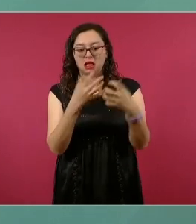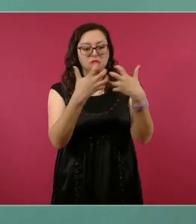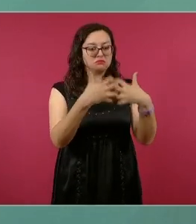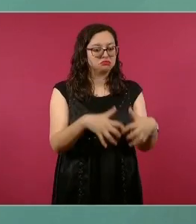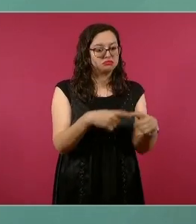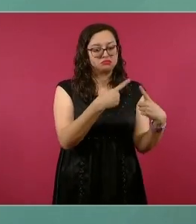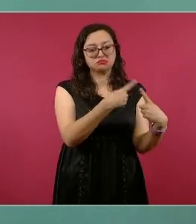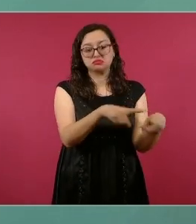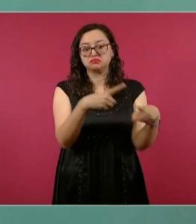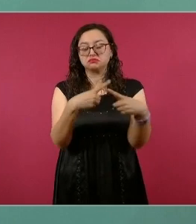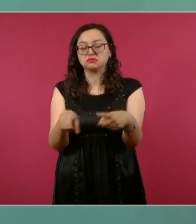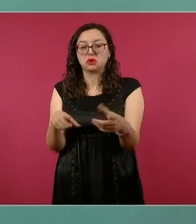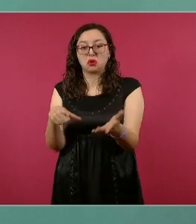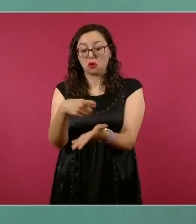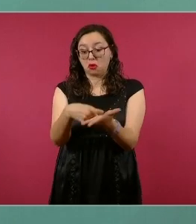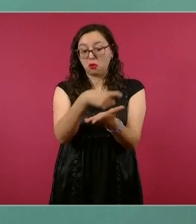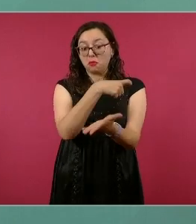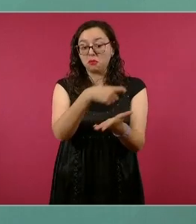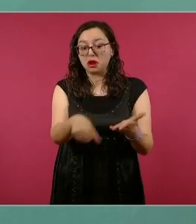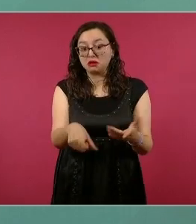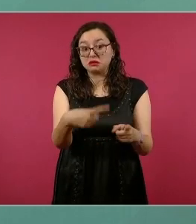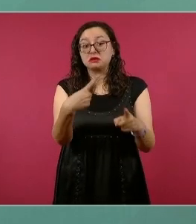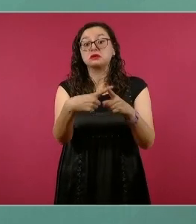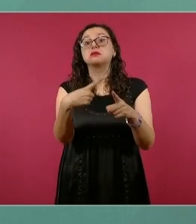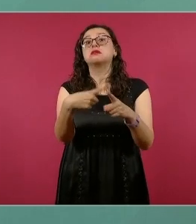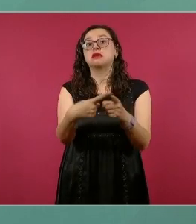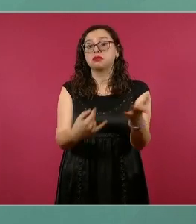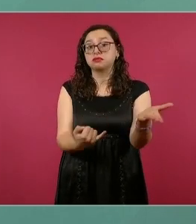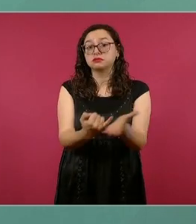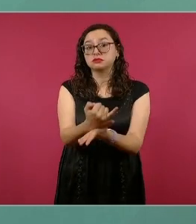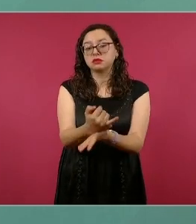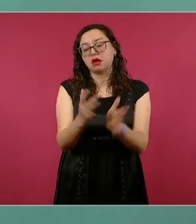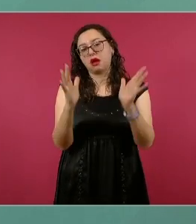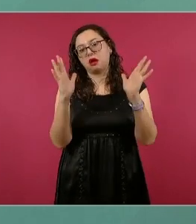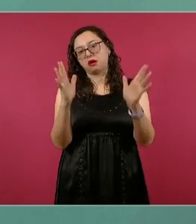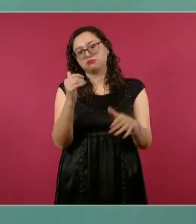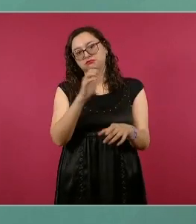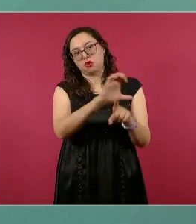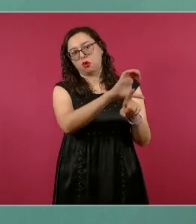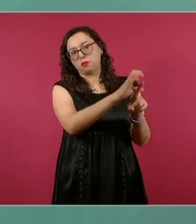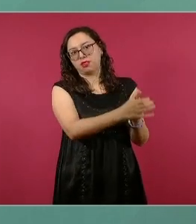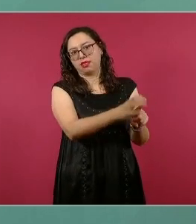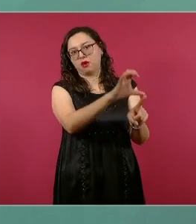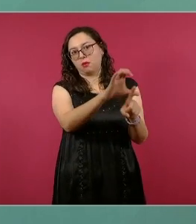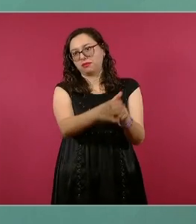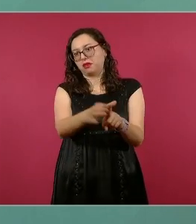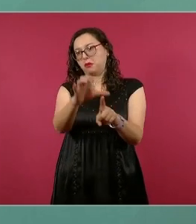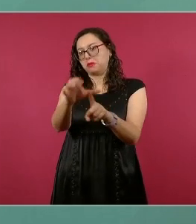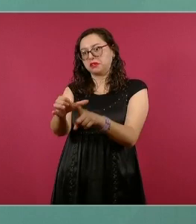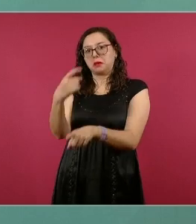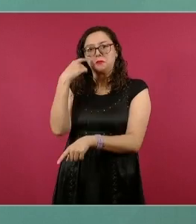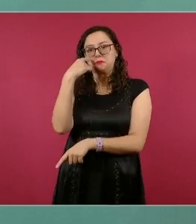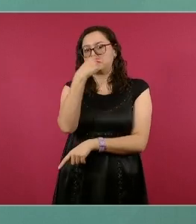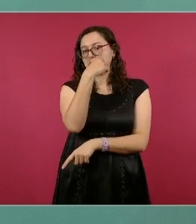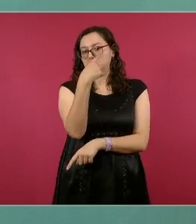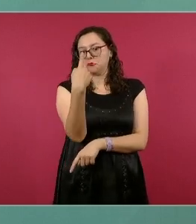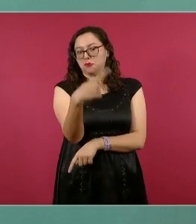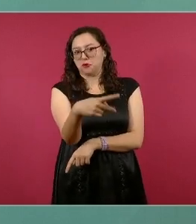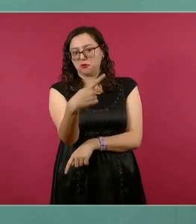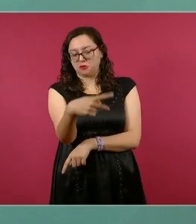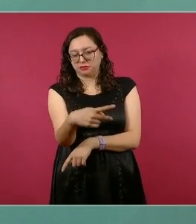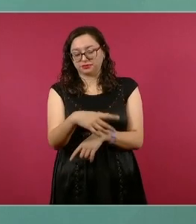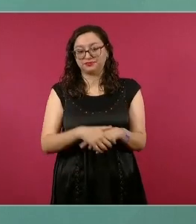Esto lo va a decidir precisamente la comunidad a través de estos comités. Con el programa La Clínica es